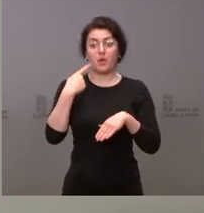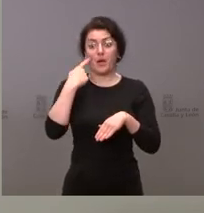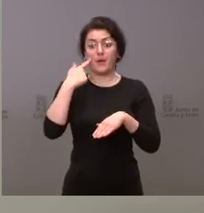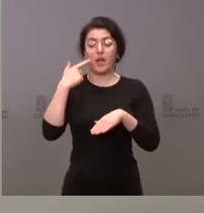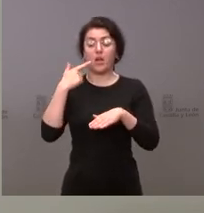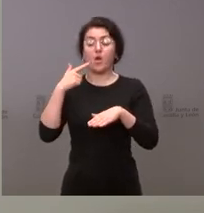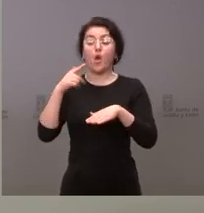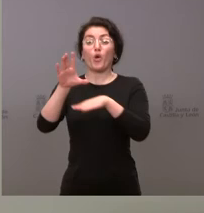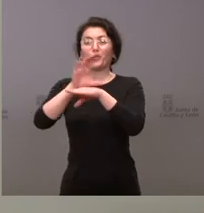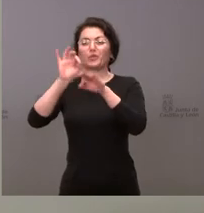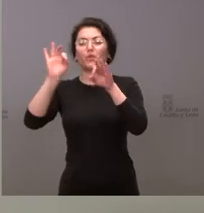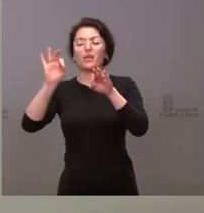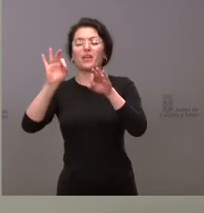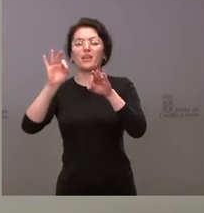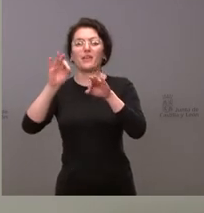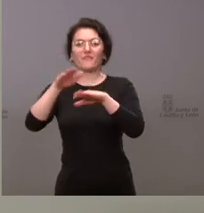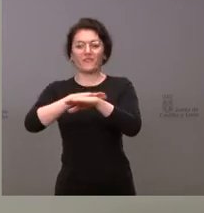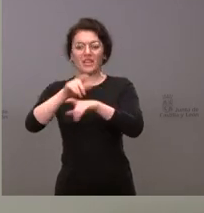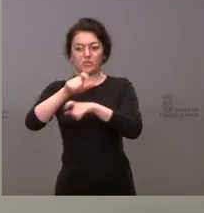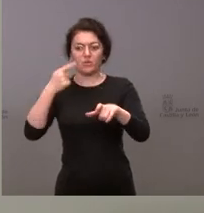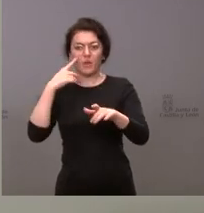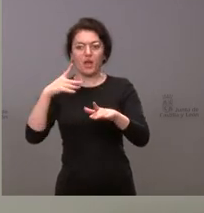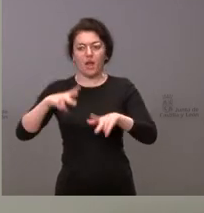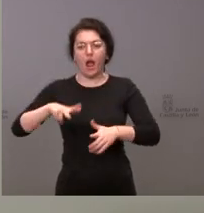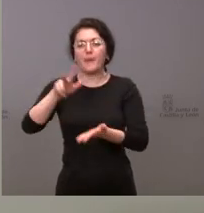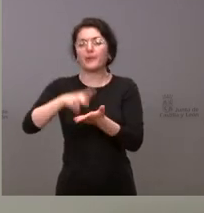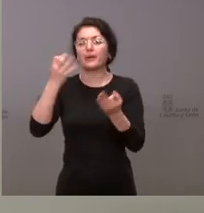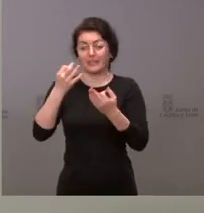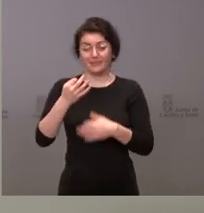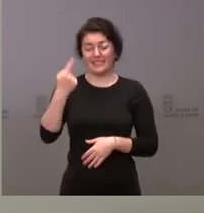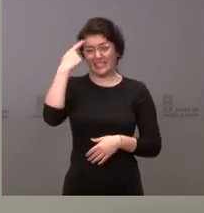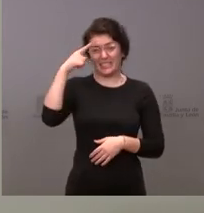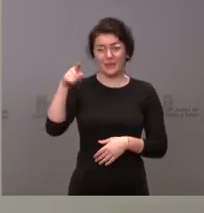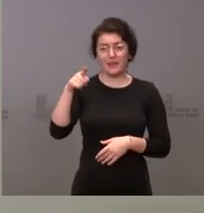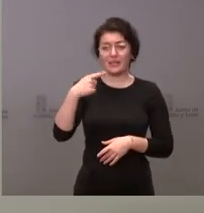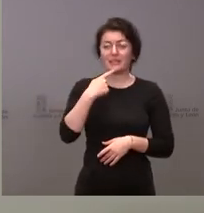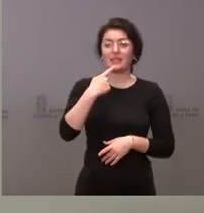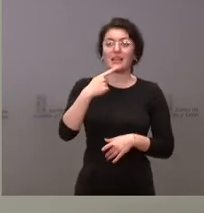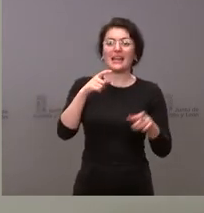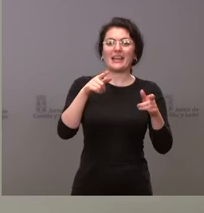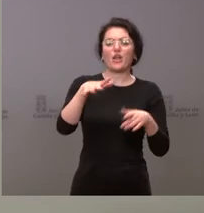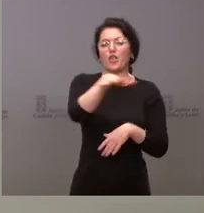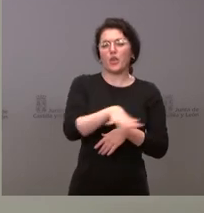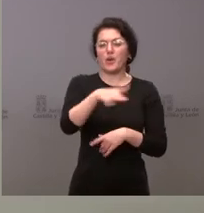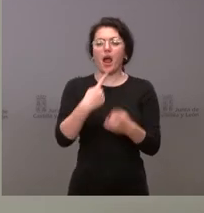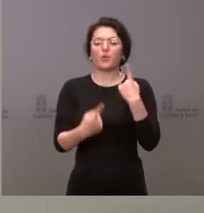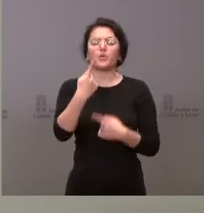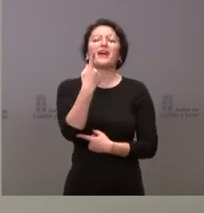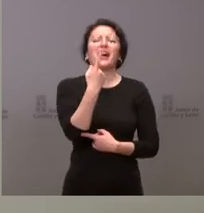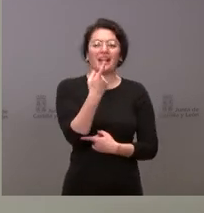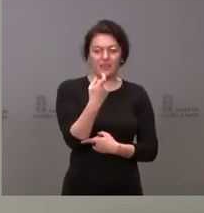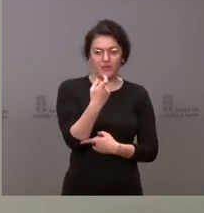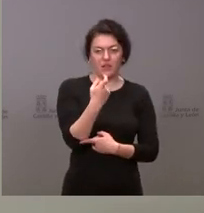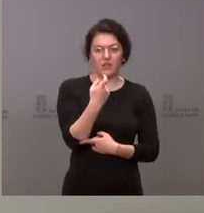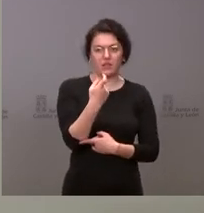ustedes que lo que se ha anticipado es que en algunos sitios va a seguir siendo necesaria la utilización de las mascarillas algunos son